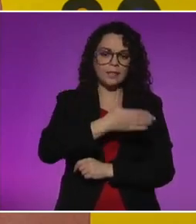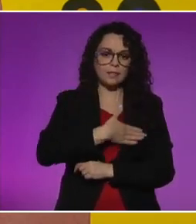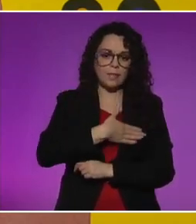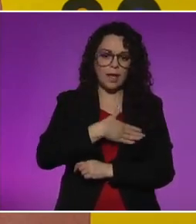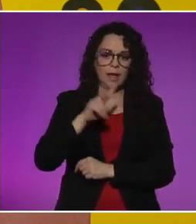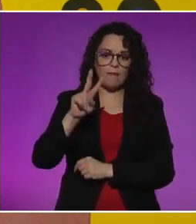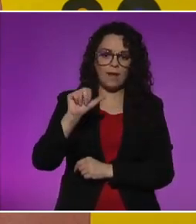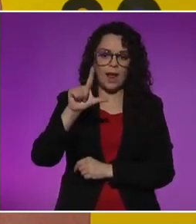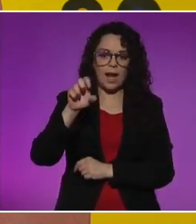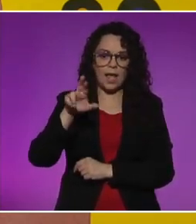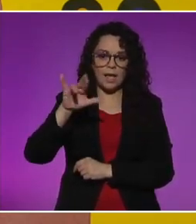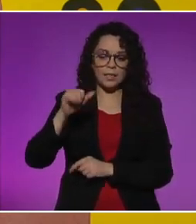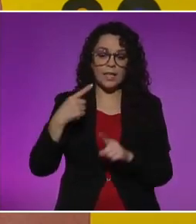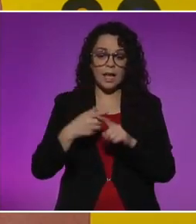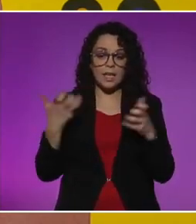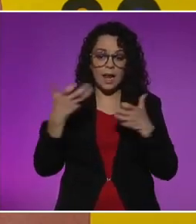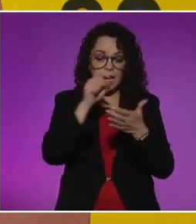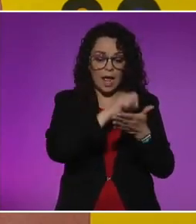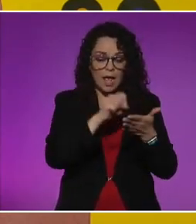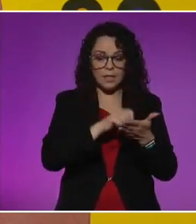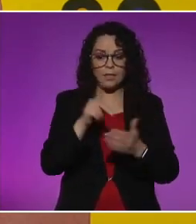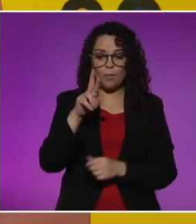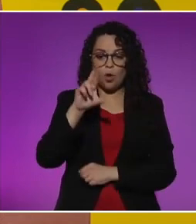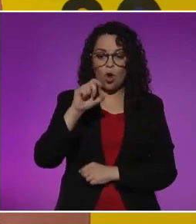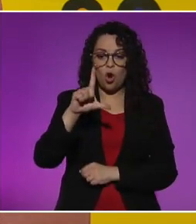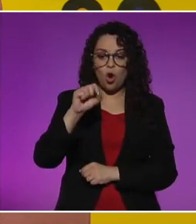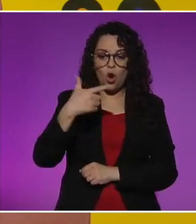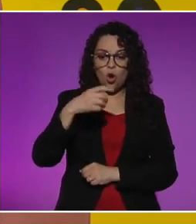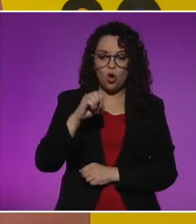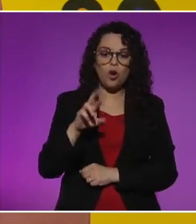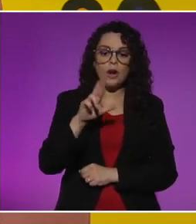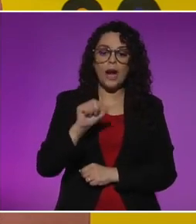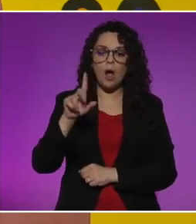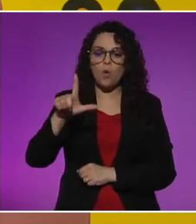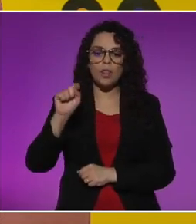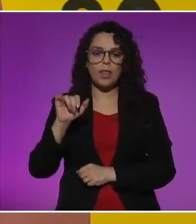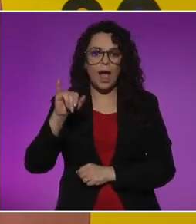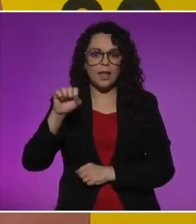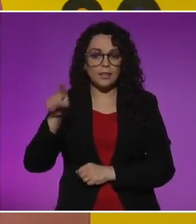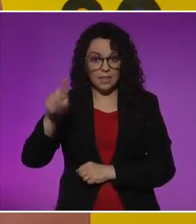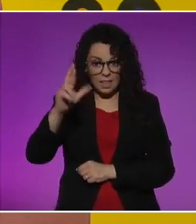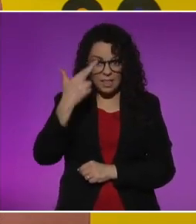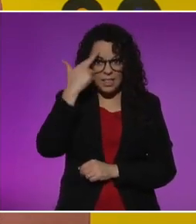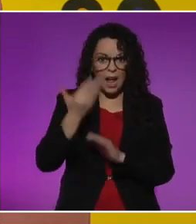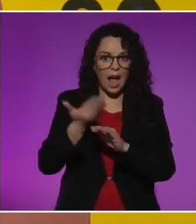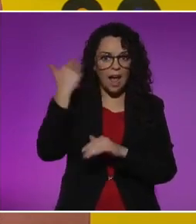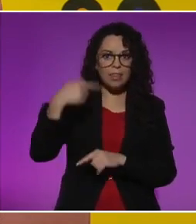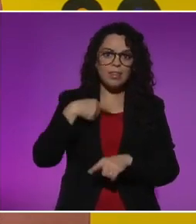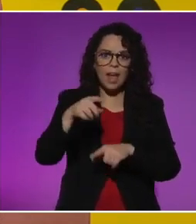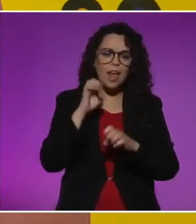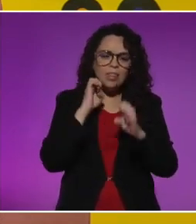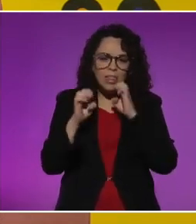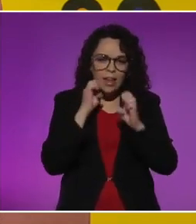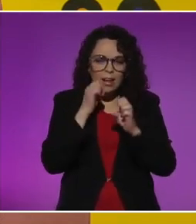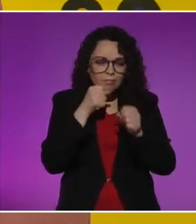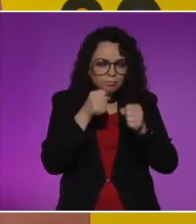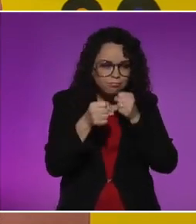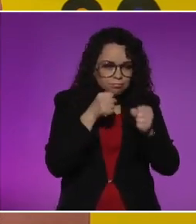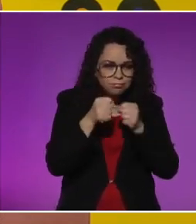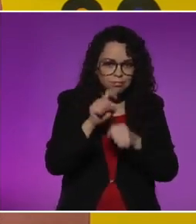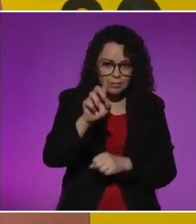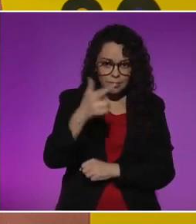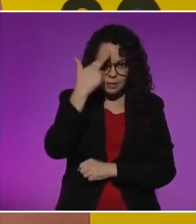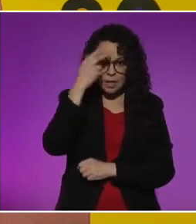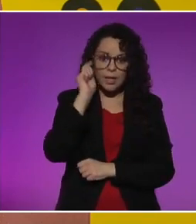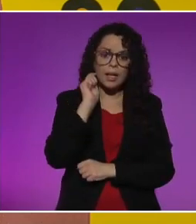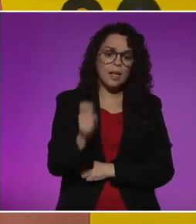del mismísimo Raúl Thaís. Y justamente el otro día, si se acuerdan, en la entrevista con él, mencionó que el concepto de